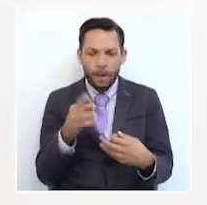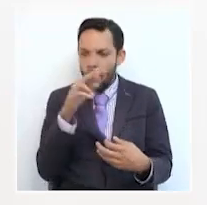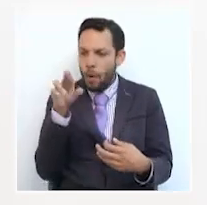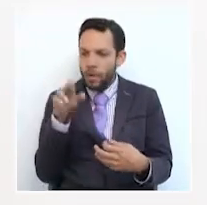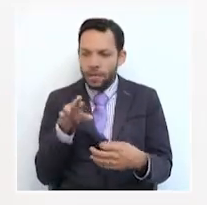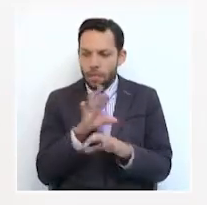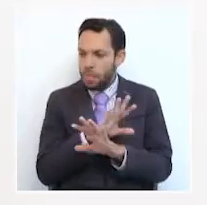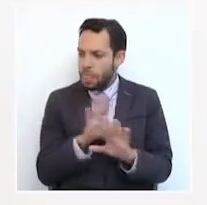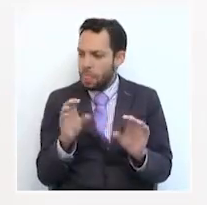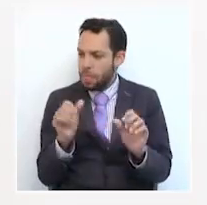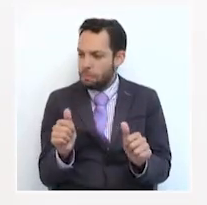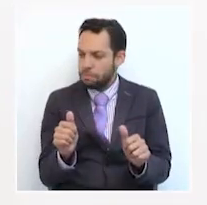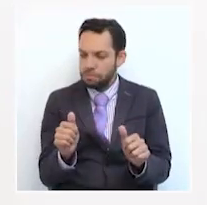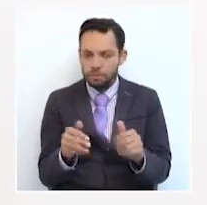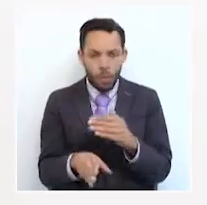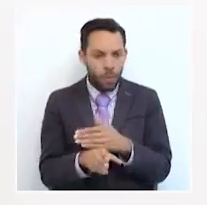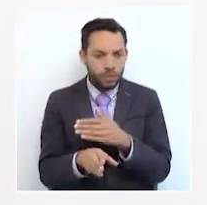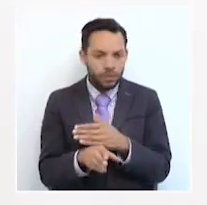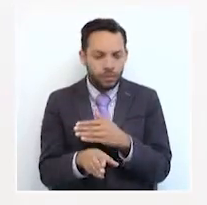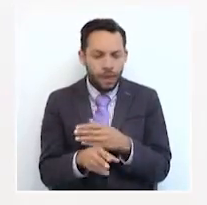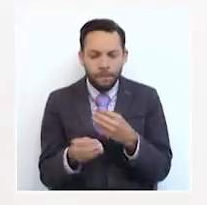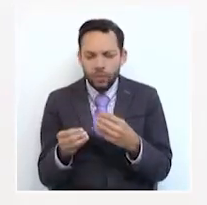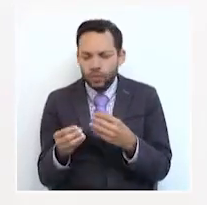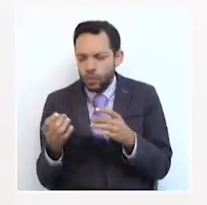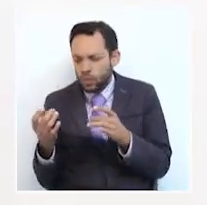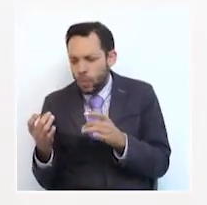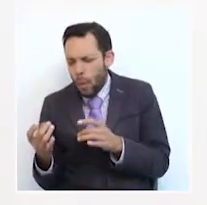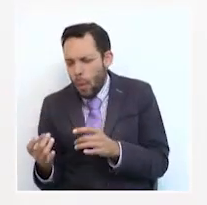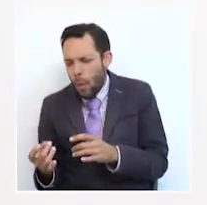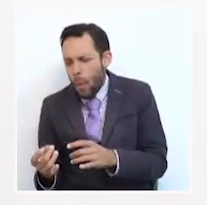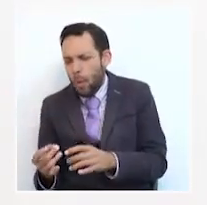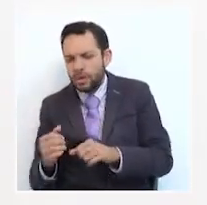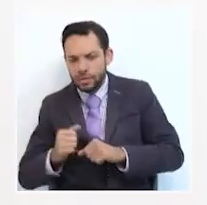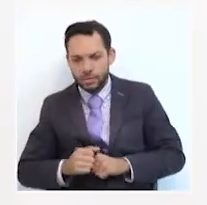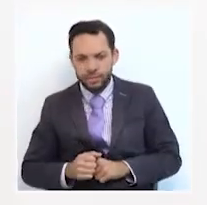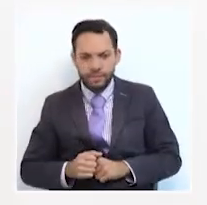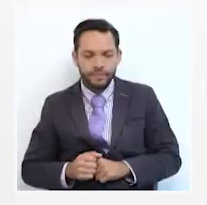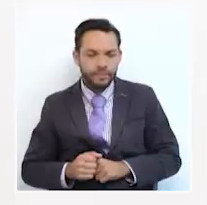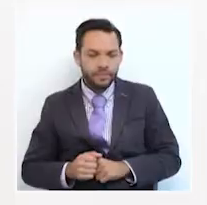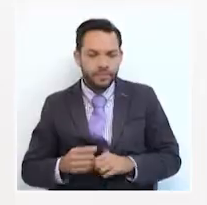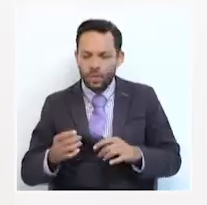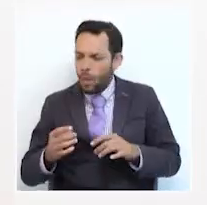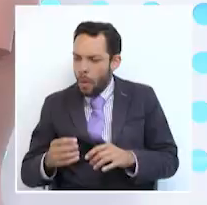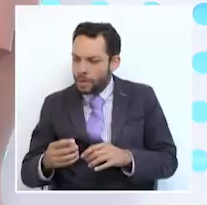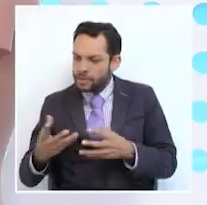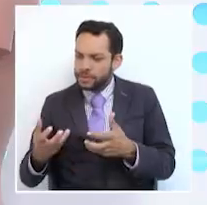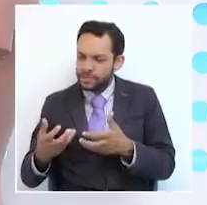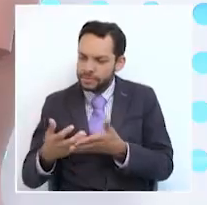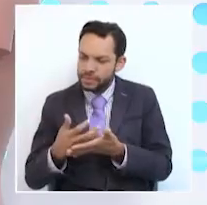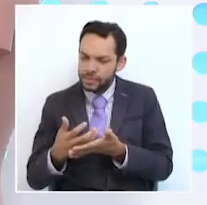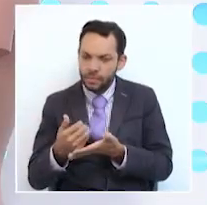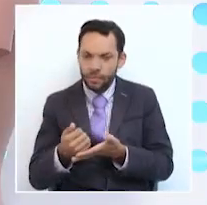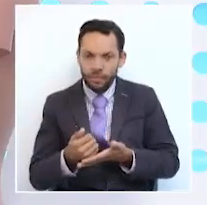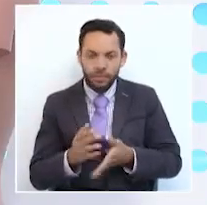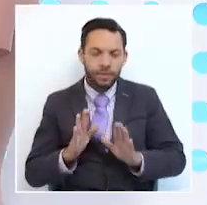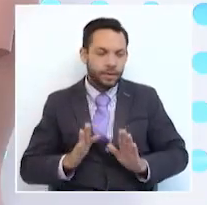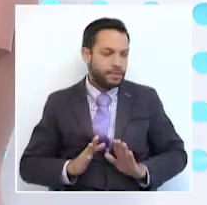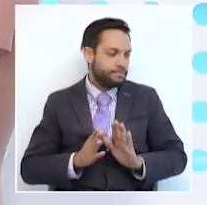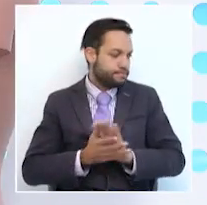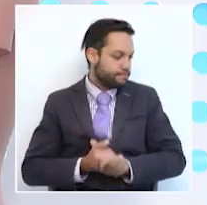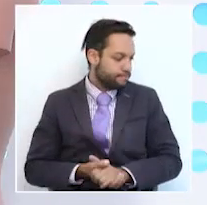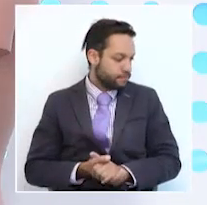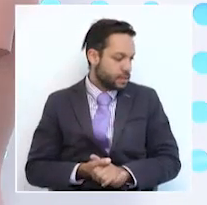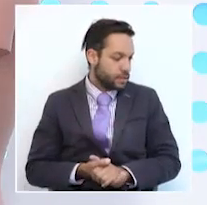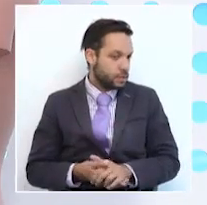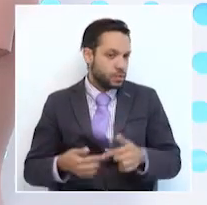dolor cuando estoy tensionada se me agudiza muchas gracias por el consejo las veces que yo